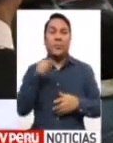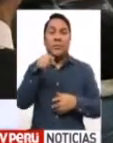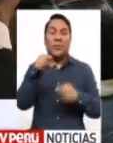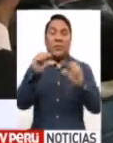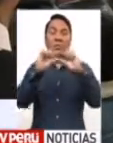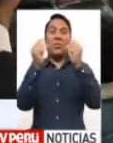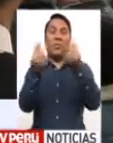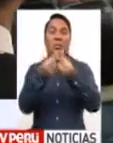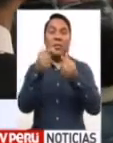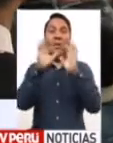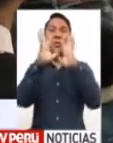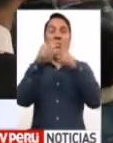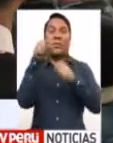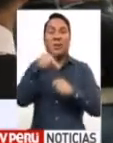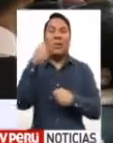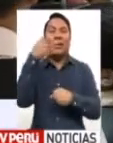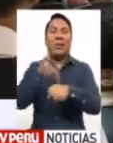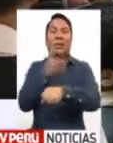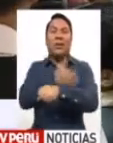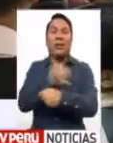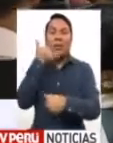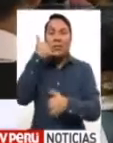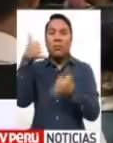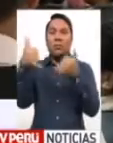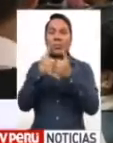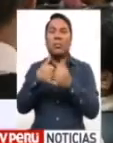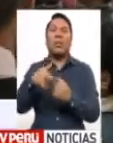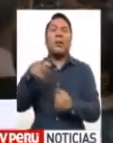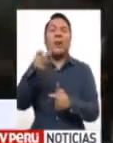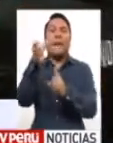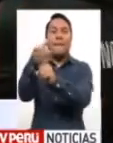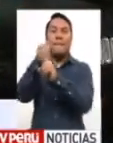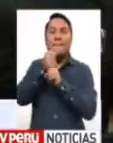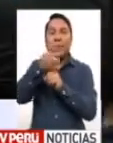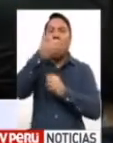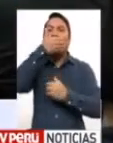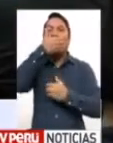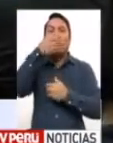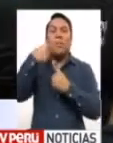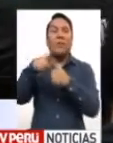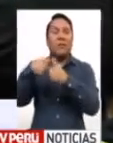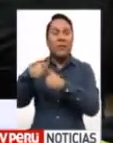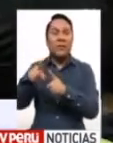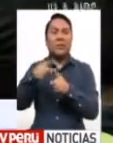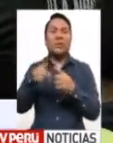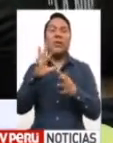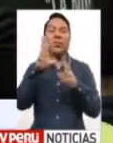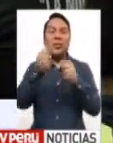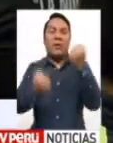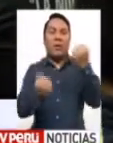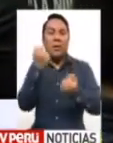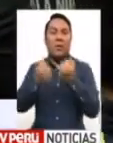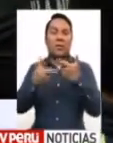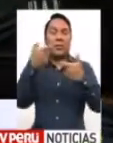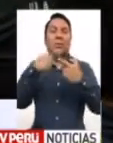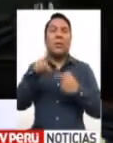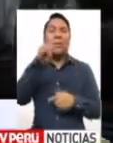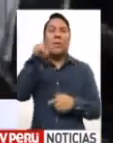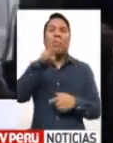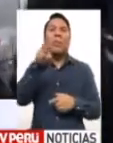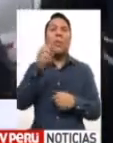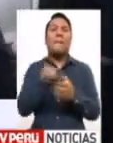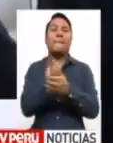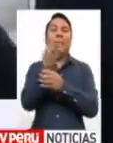se habría dedicado a la extorsión, sicariato, secuestro, asalto de bancos y vehículos de caudales. El 22 de mayo del